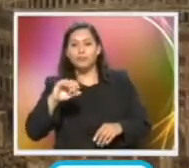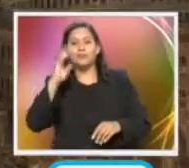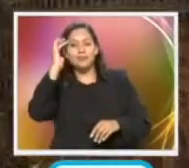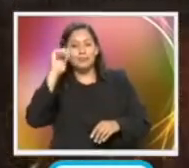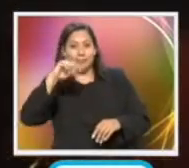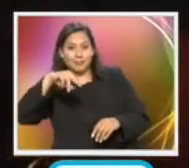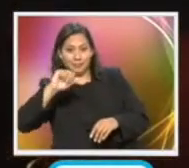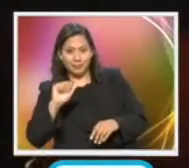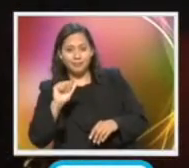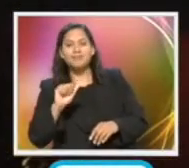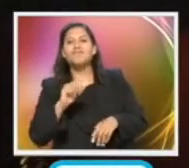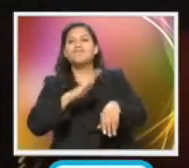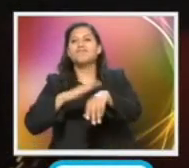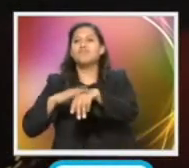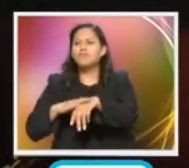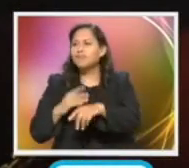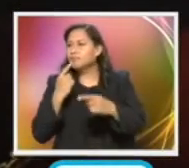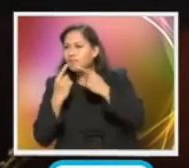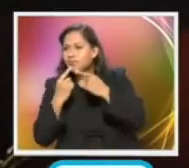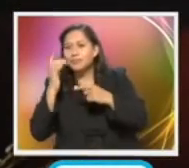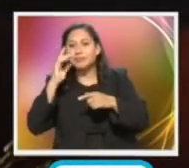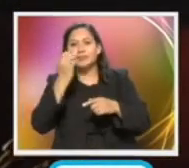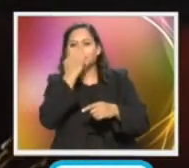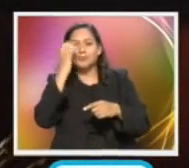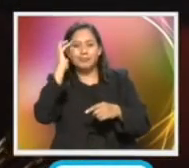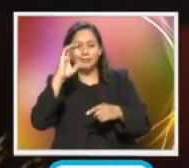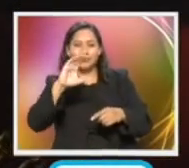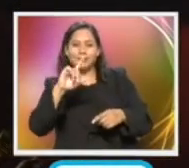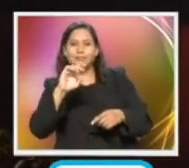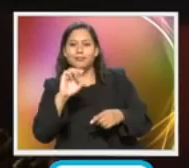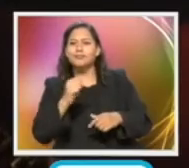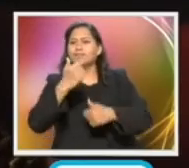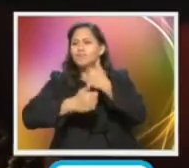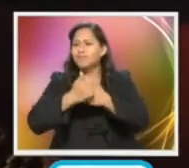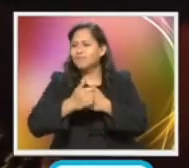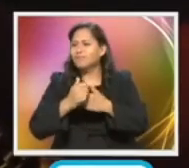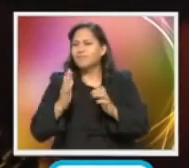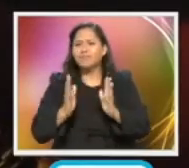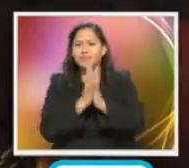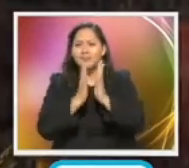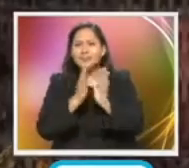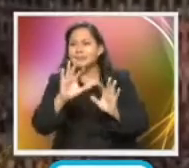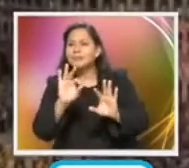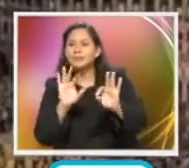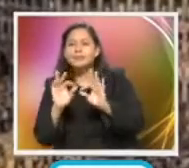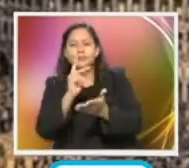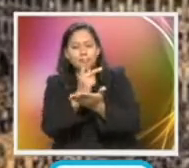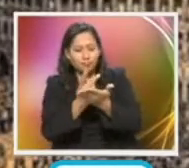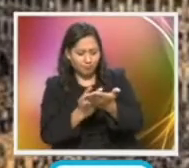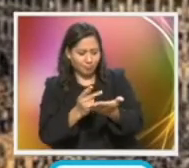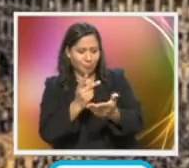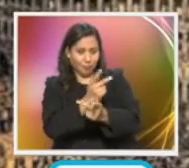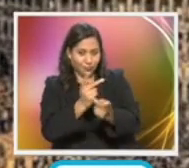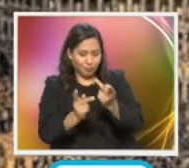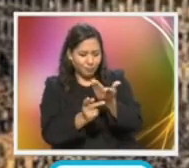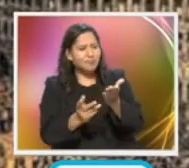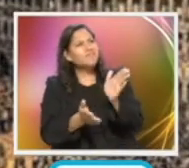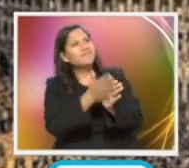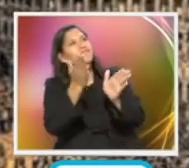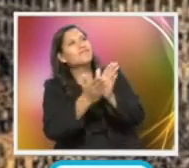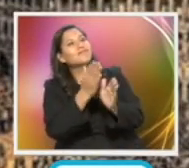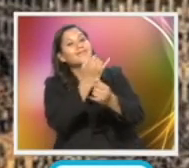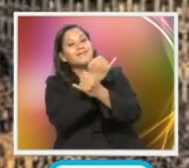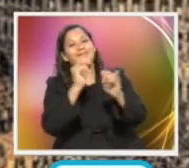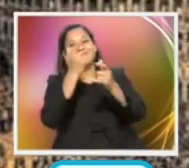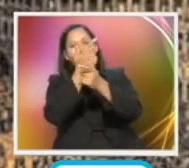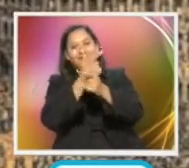Santa Anna convocó junto con la Academia de San Carlos a un concurso en el que se seleccionaría un proyecto para hacer un monumento a la